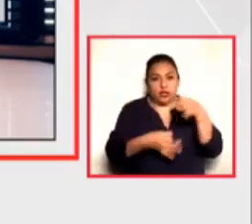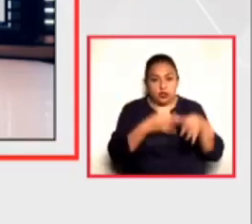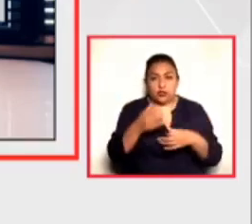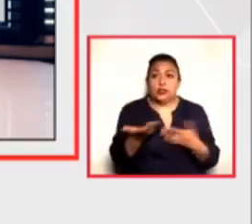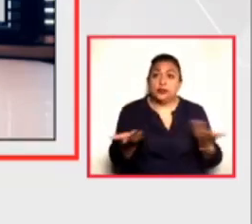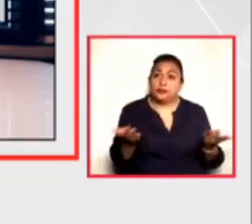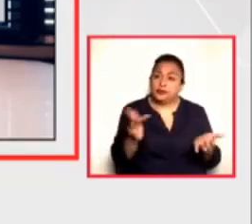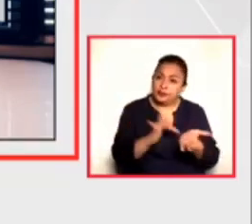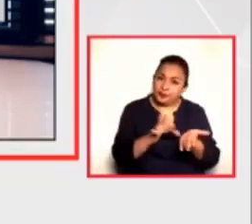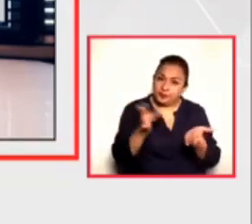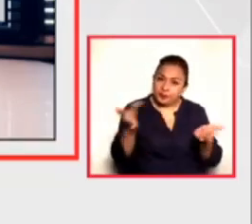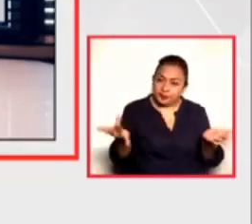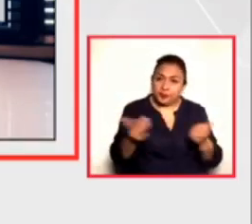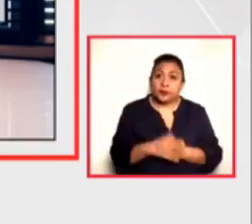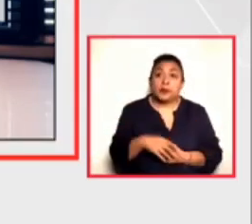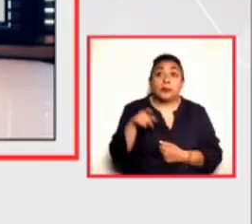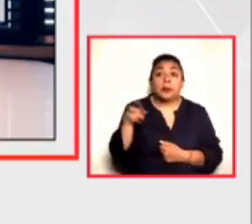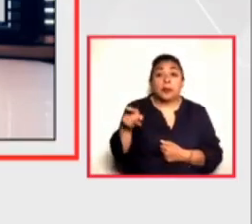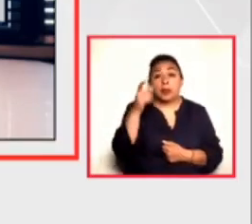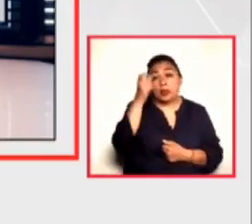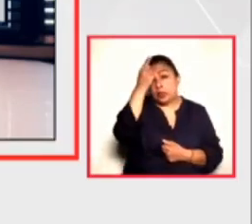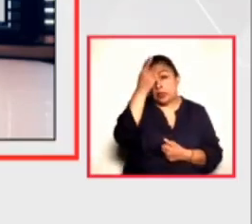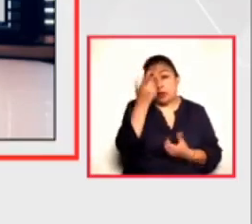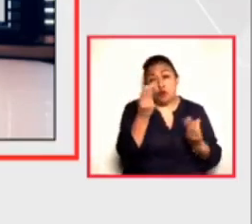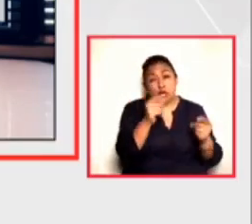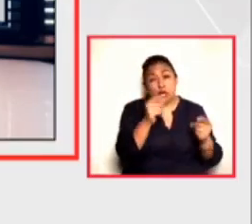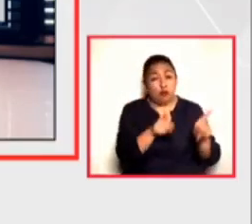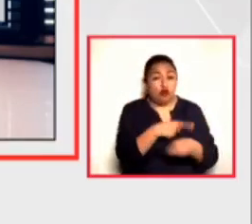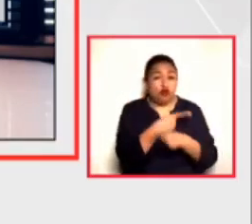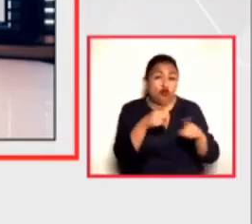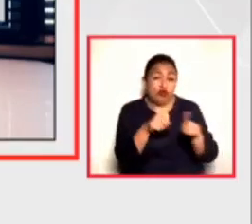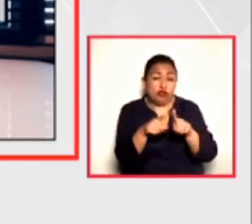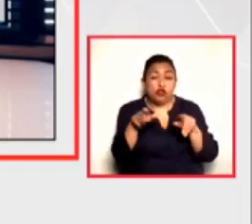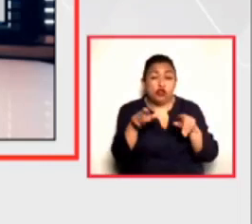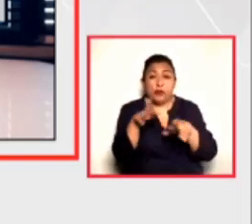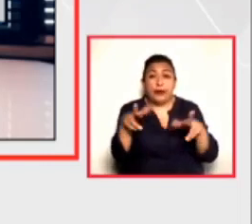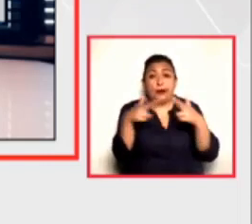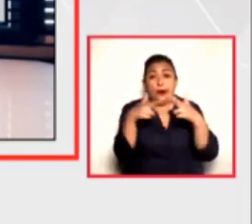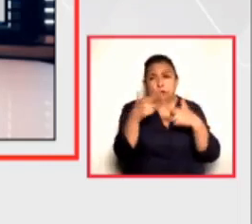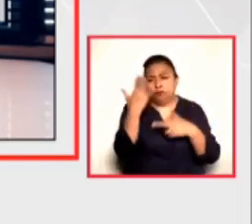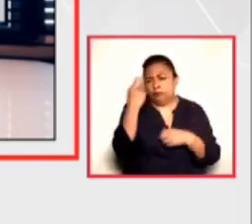gracias. Él escribió muchísima música religiosa, desde muy niño estaba